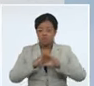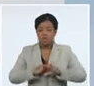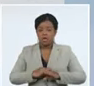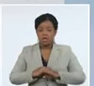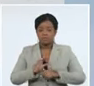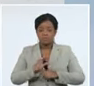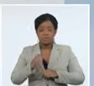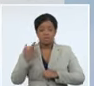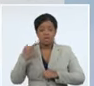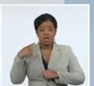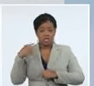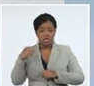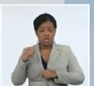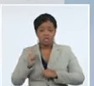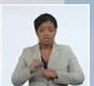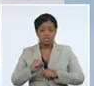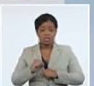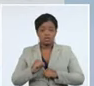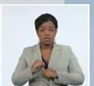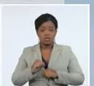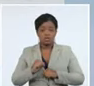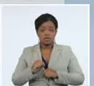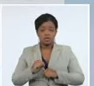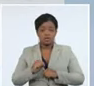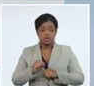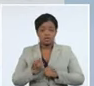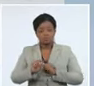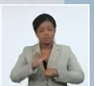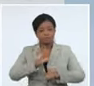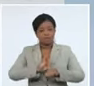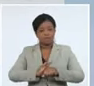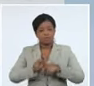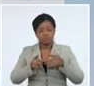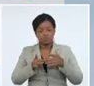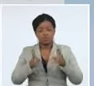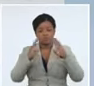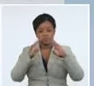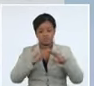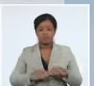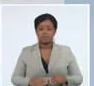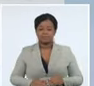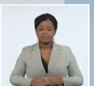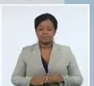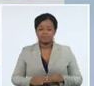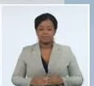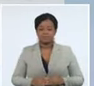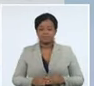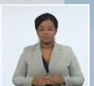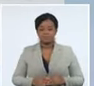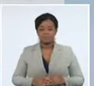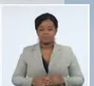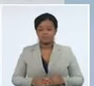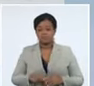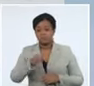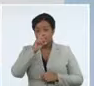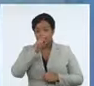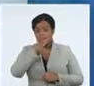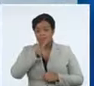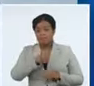ayer entre los recién nacidos en el país. De 20 a 39